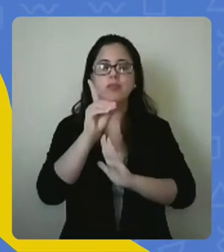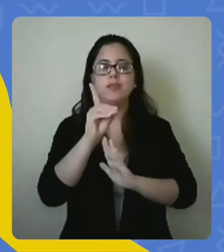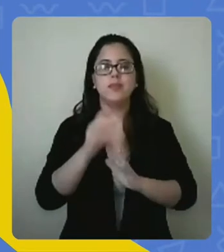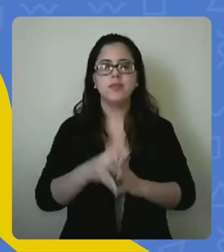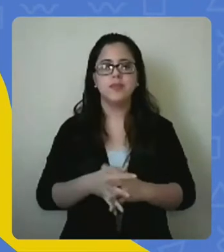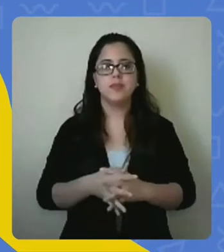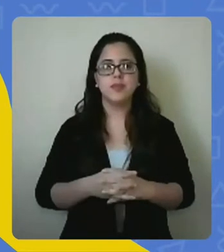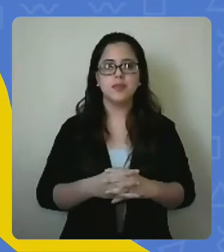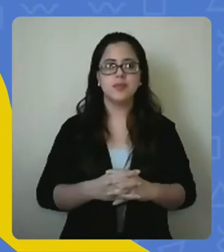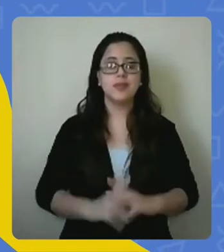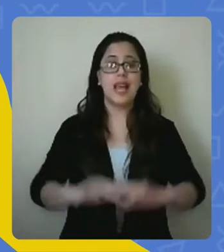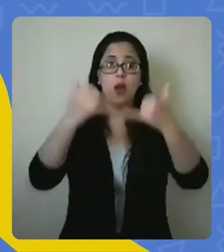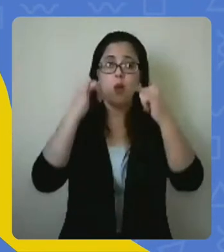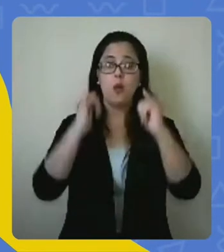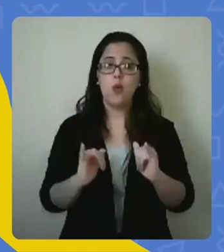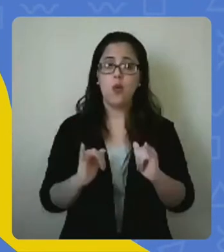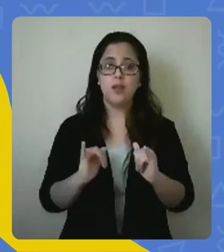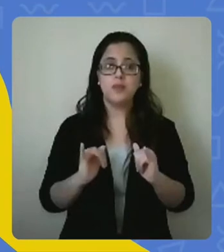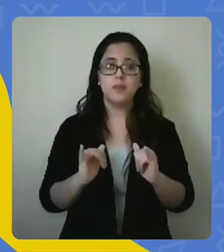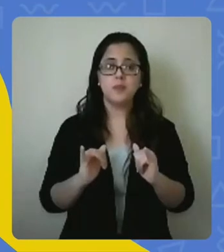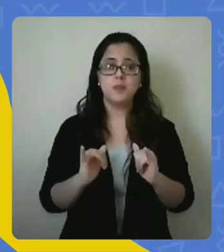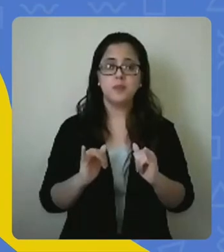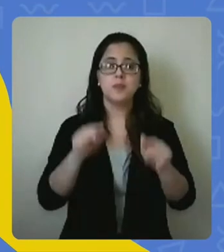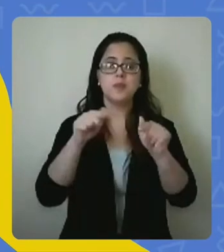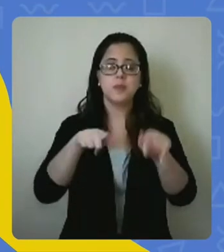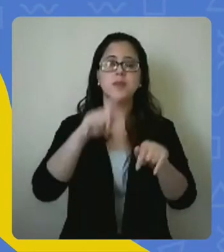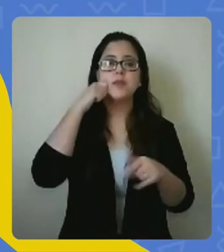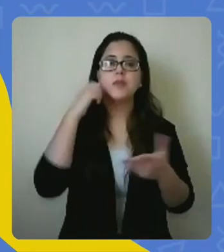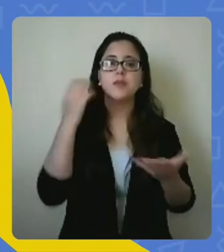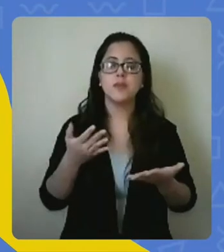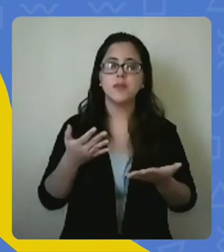El juego genera